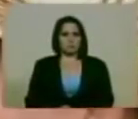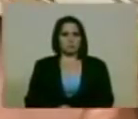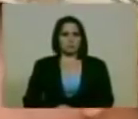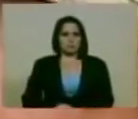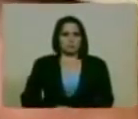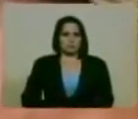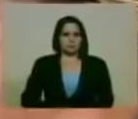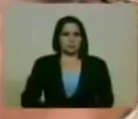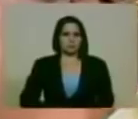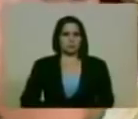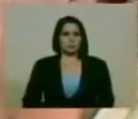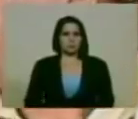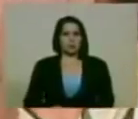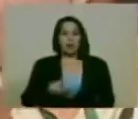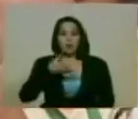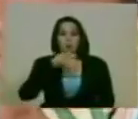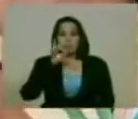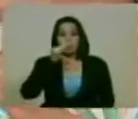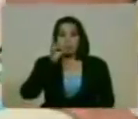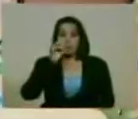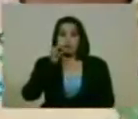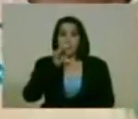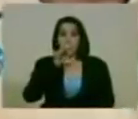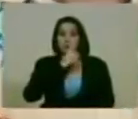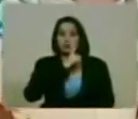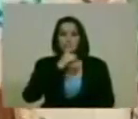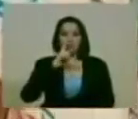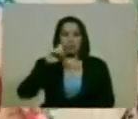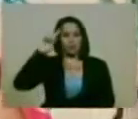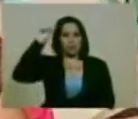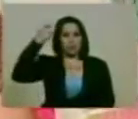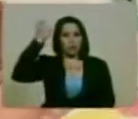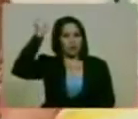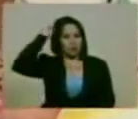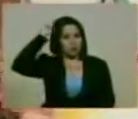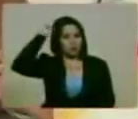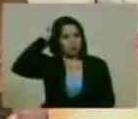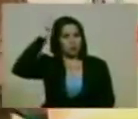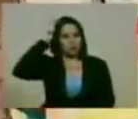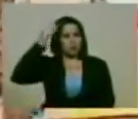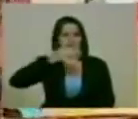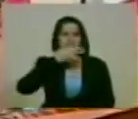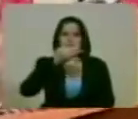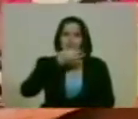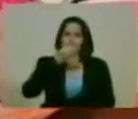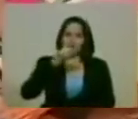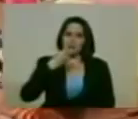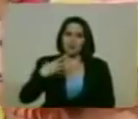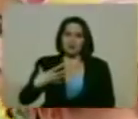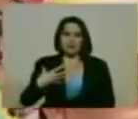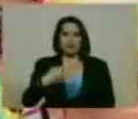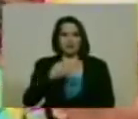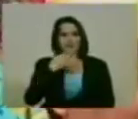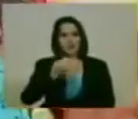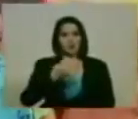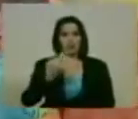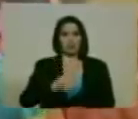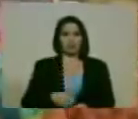Vamos a tomarnos un cafecito a nombre de Guaycaipuro, ¿vale? En esta tarde tan bella, ¿verdad?